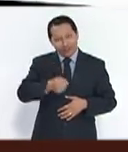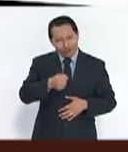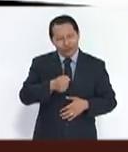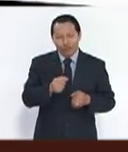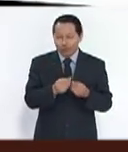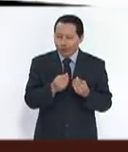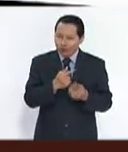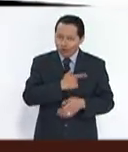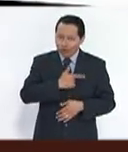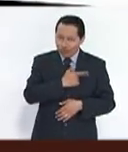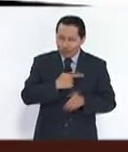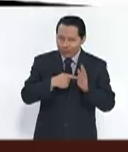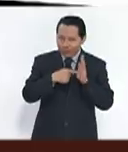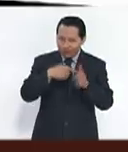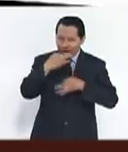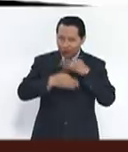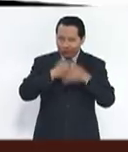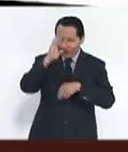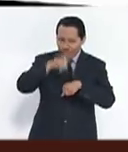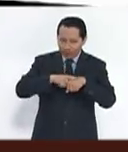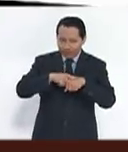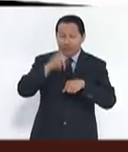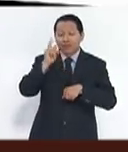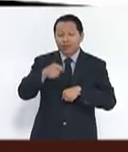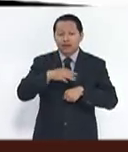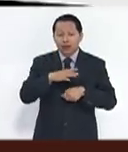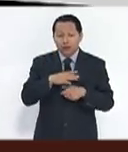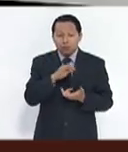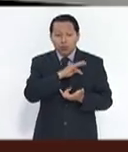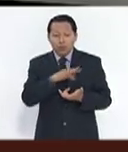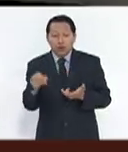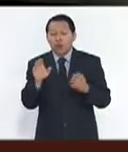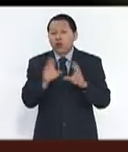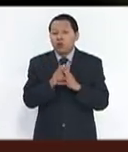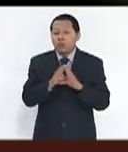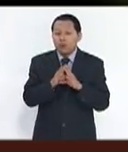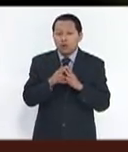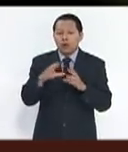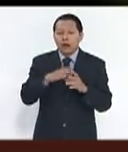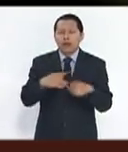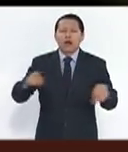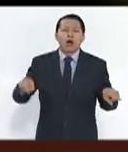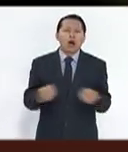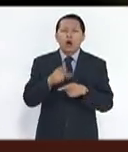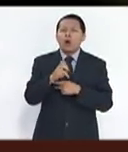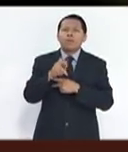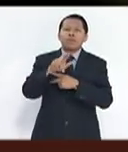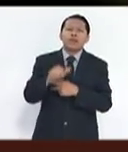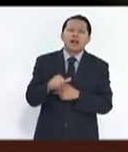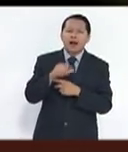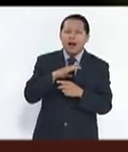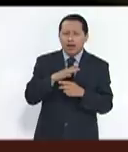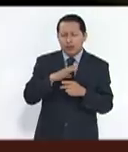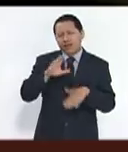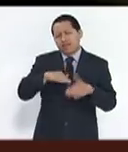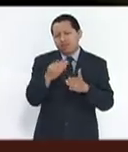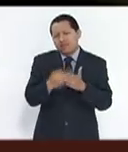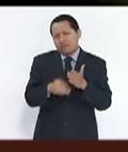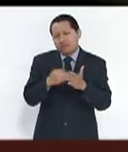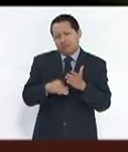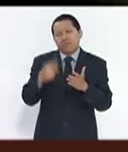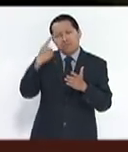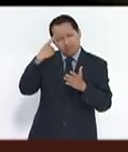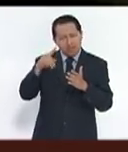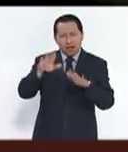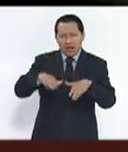continuación les presento las noticias culturales. Con el propósito de retomar las óperas de cámara que no suelen ser programadas con frecuencia en los escenarios